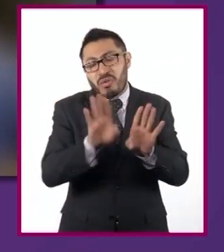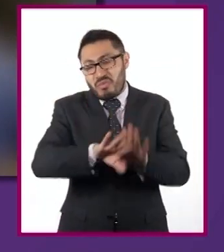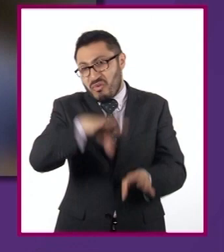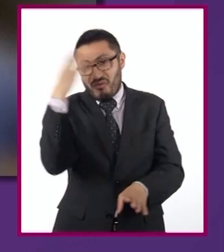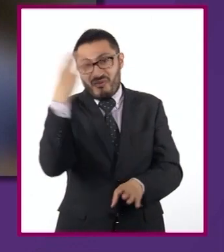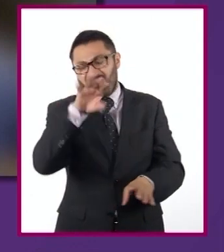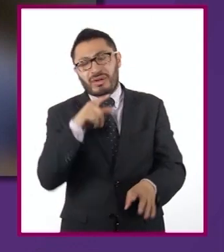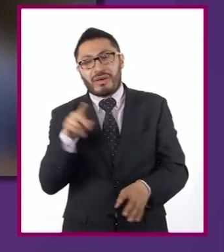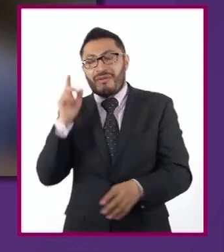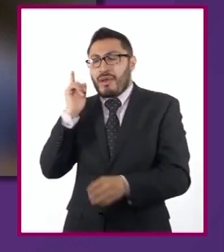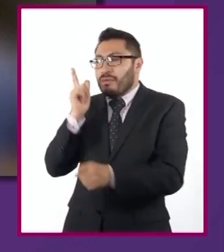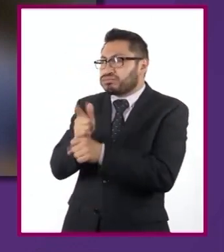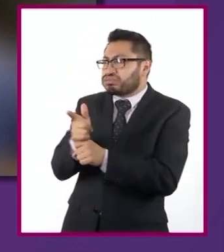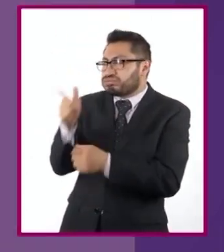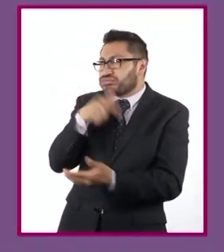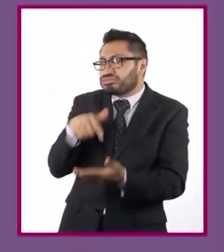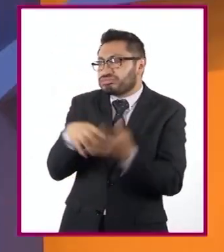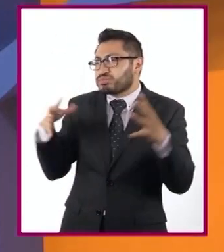una zona de guerra.